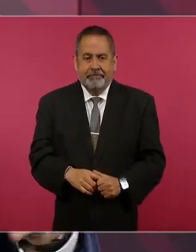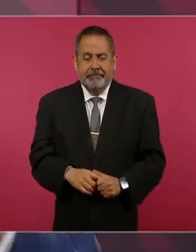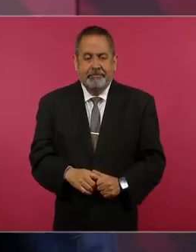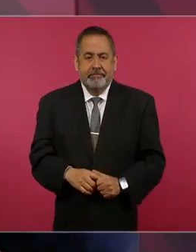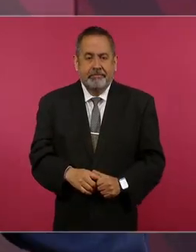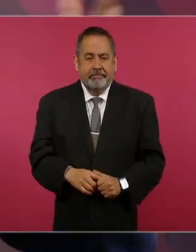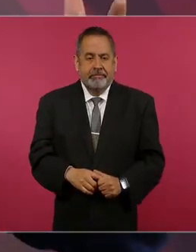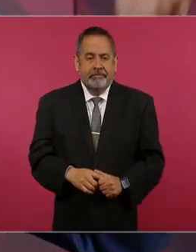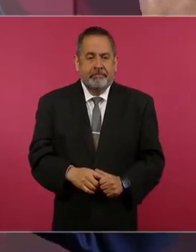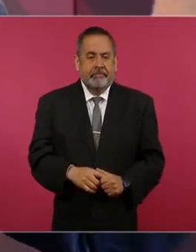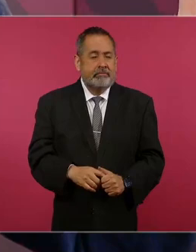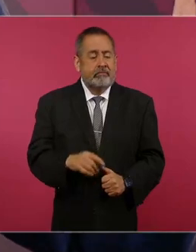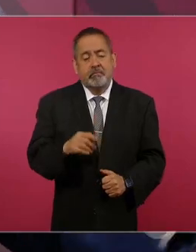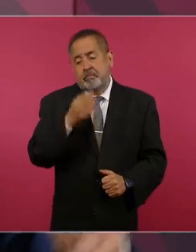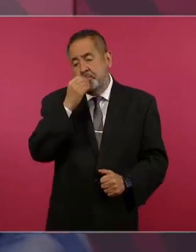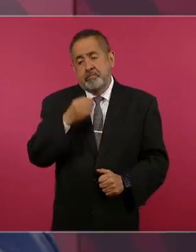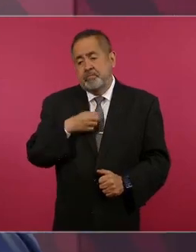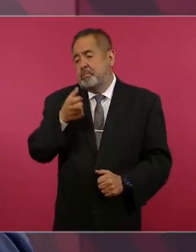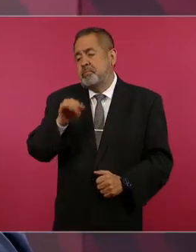un mal necesario,